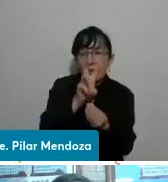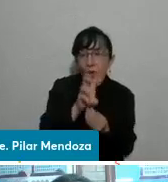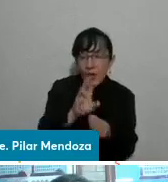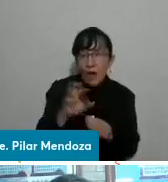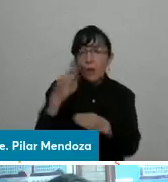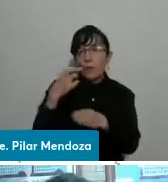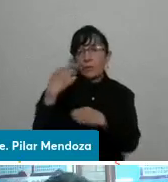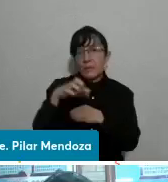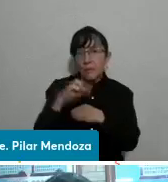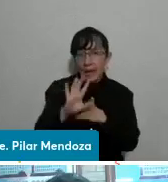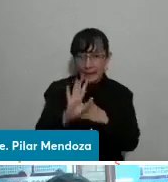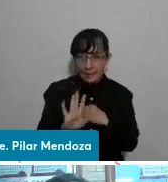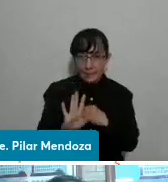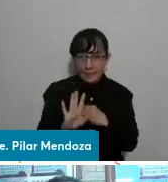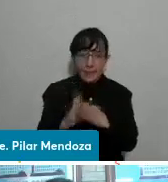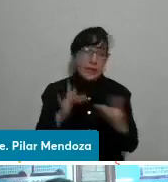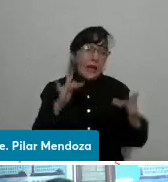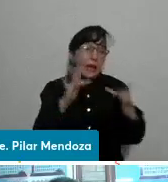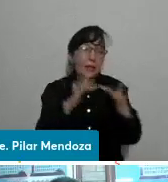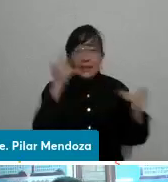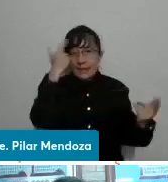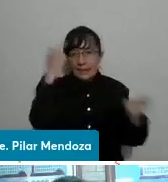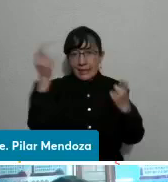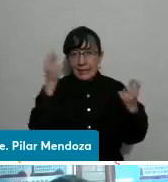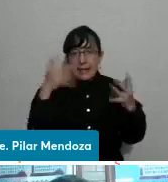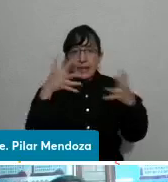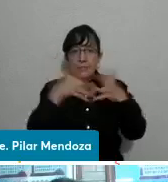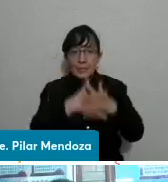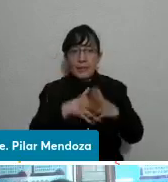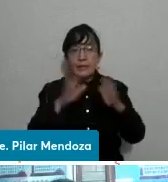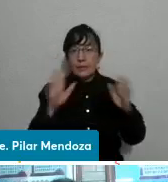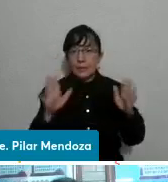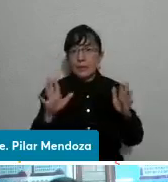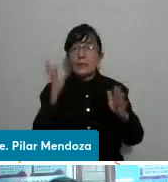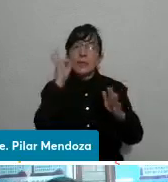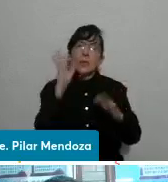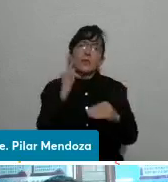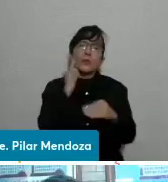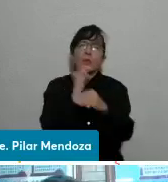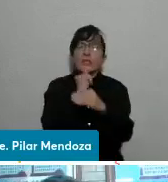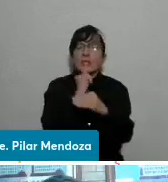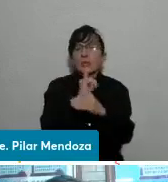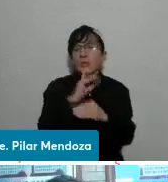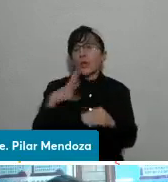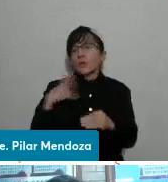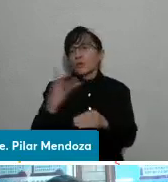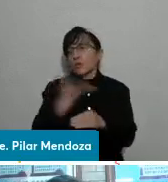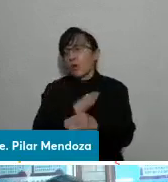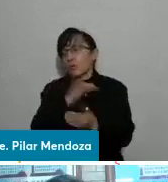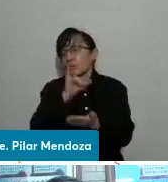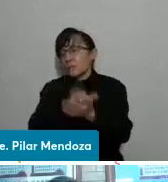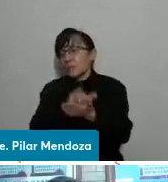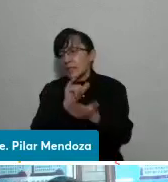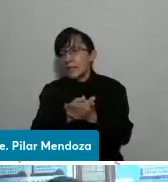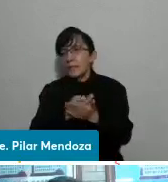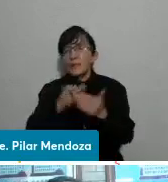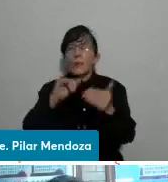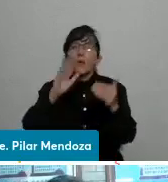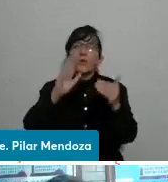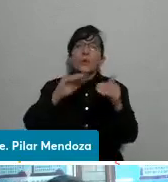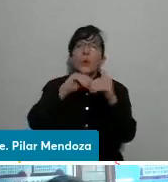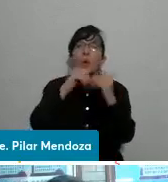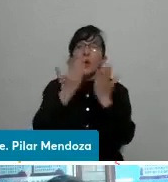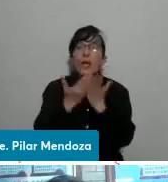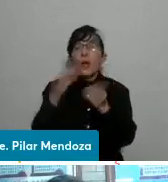para establecer unas estrategias acordes, a pesar de que estamos en una institución en que todos somos parte del mismo colegio, de la misma localidad. Uno